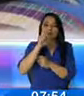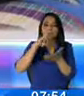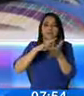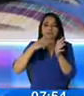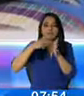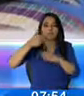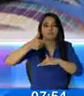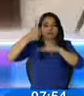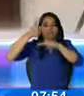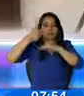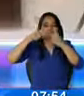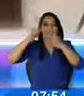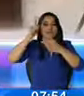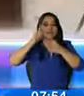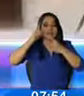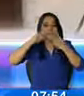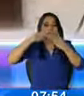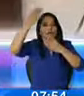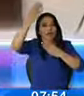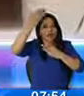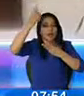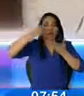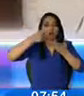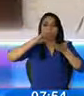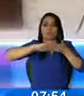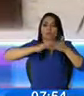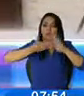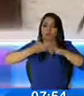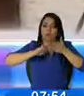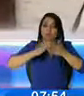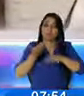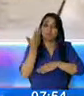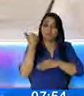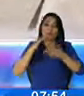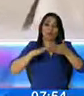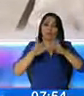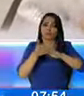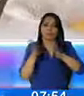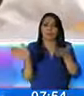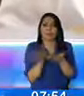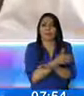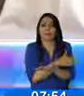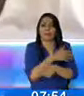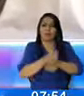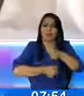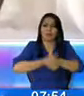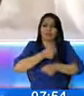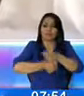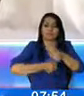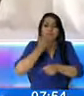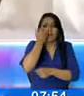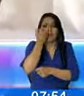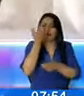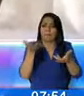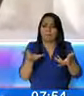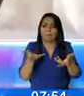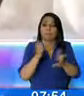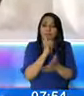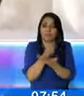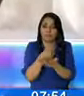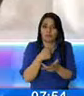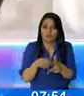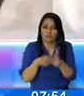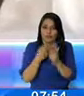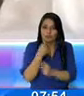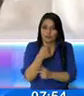de su comunidad bueno esta festividad quedó abandonada muchos años por nuestros indígenos ya que como les decía al